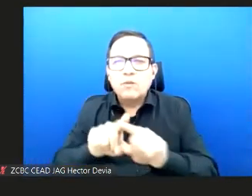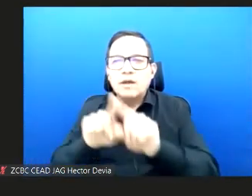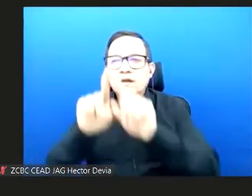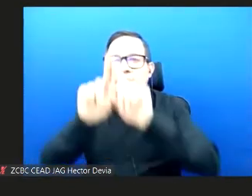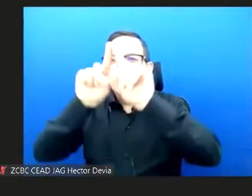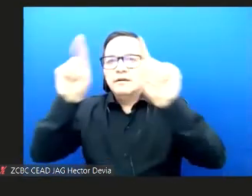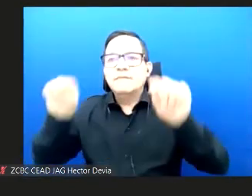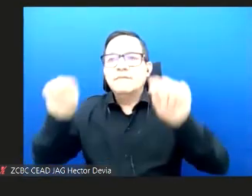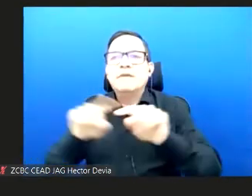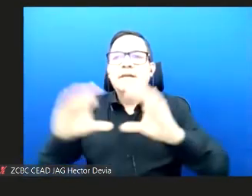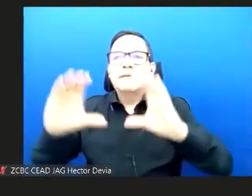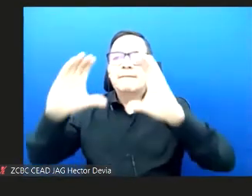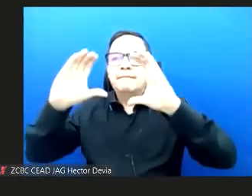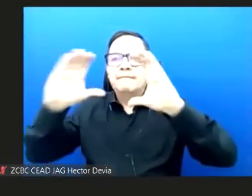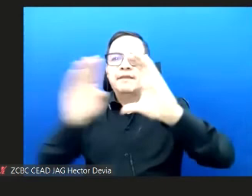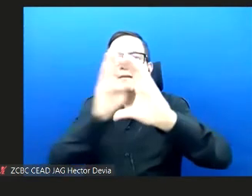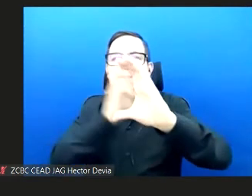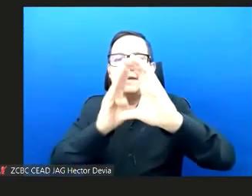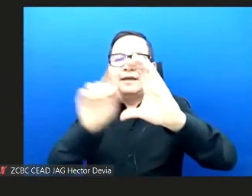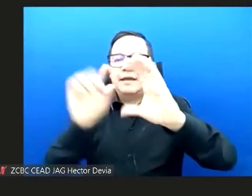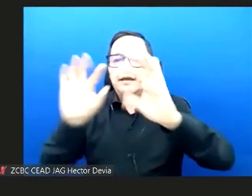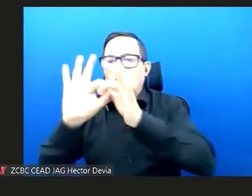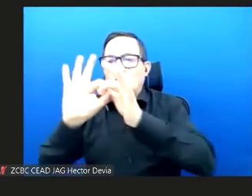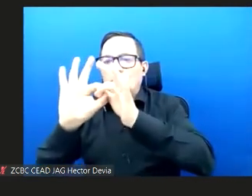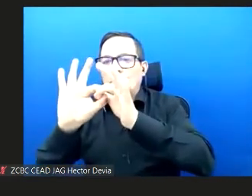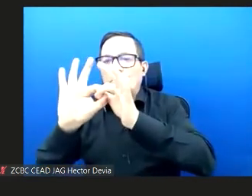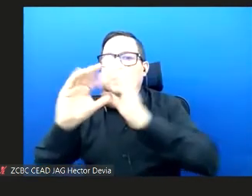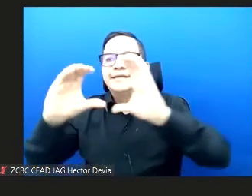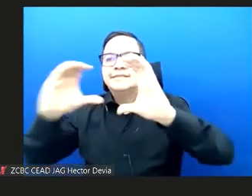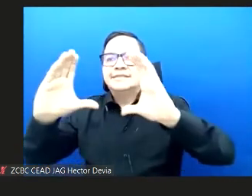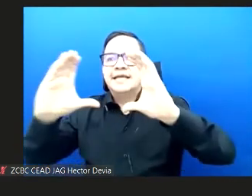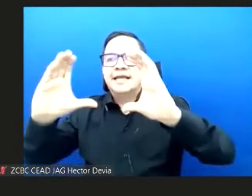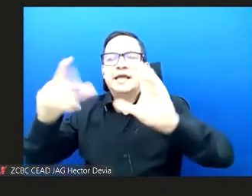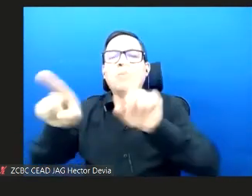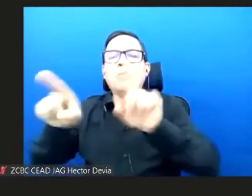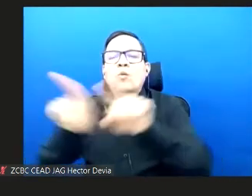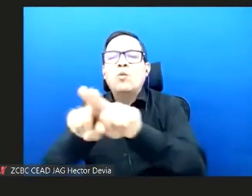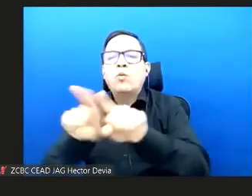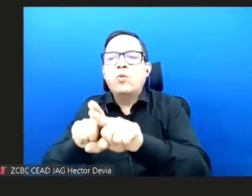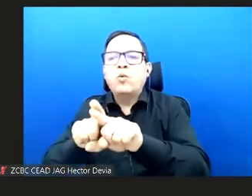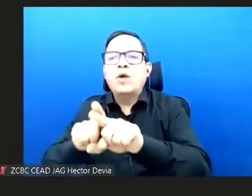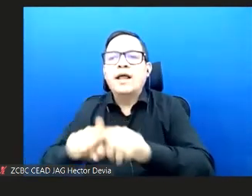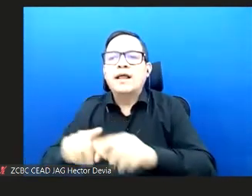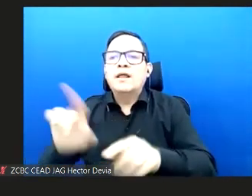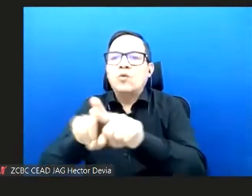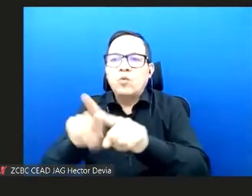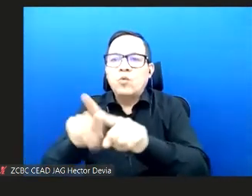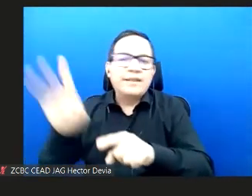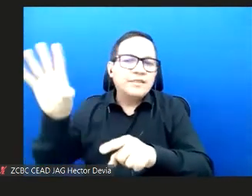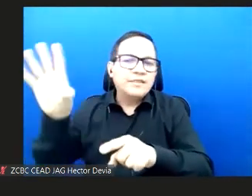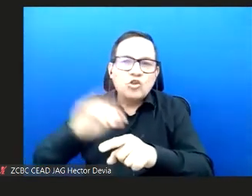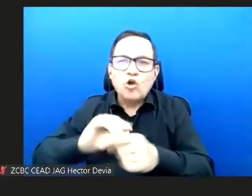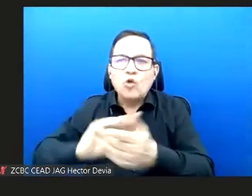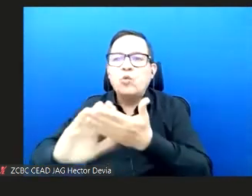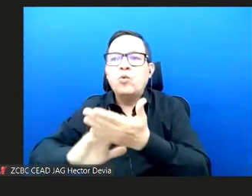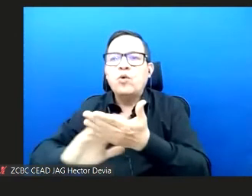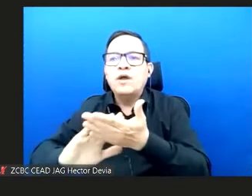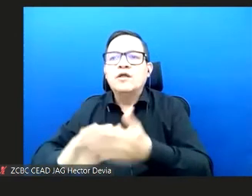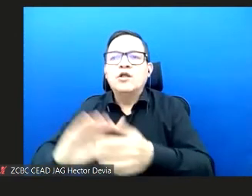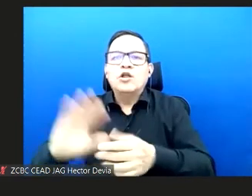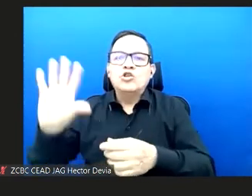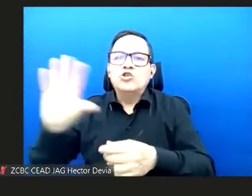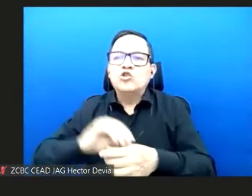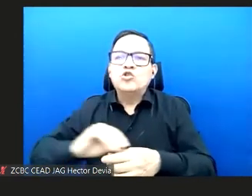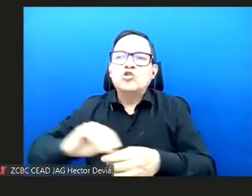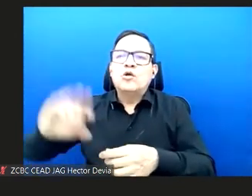nos dice B unión C. Ya sabemos que la unión quiere decir que debo sombrear todo lo que está en B y todo lo que